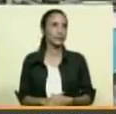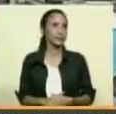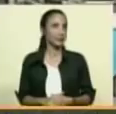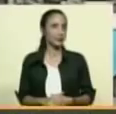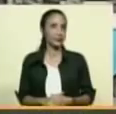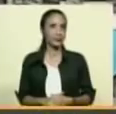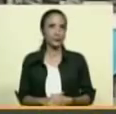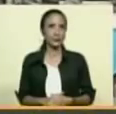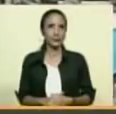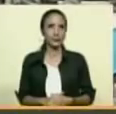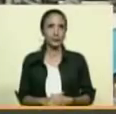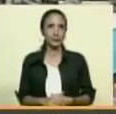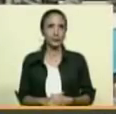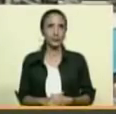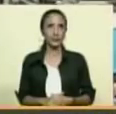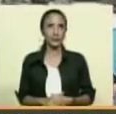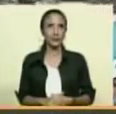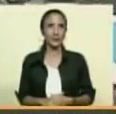llegó la hora, Barina.